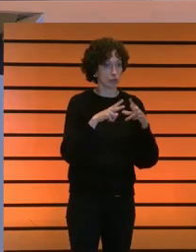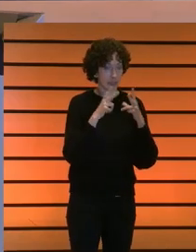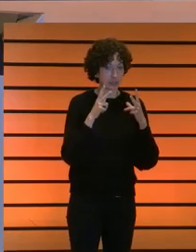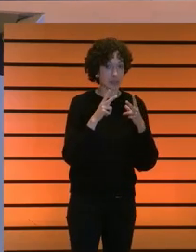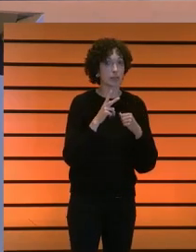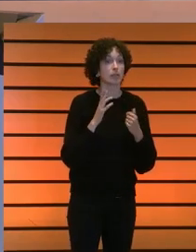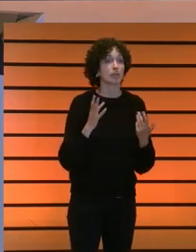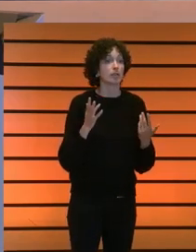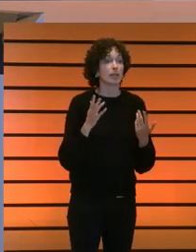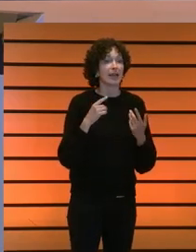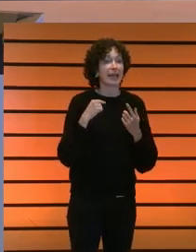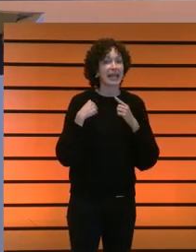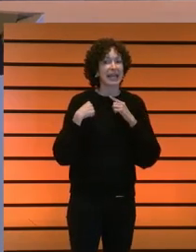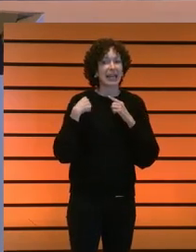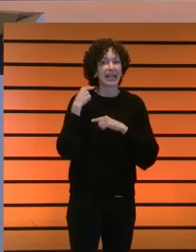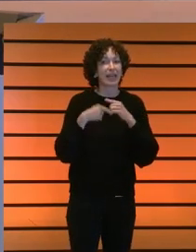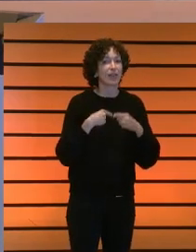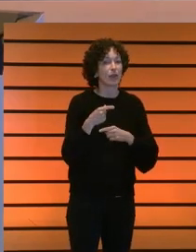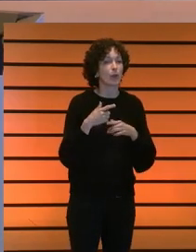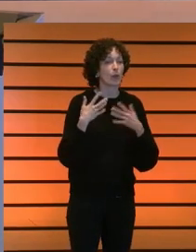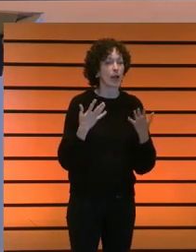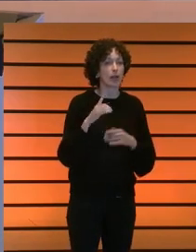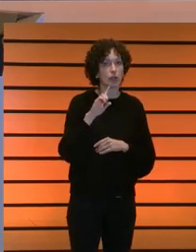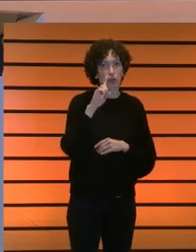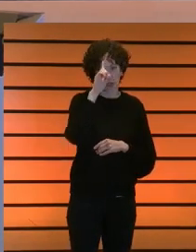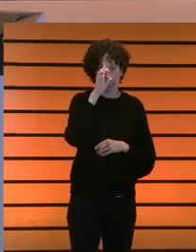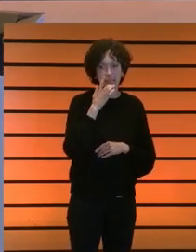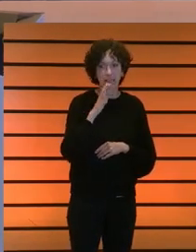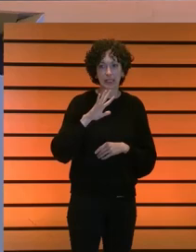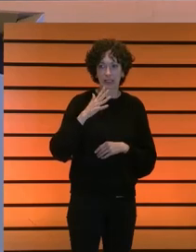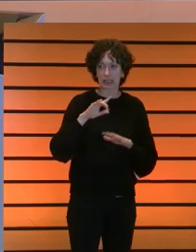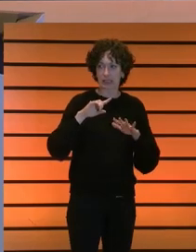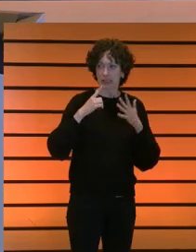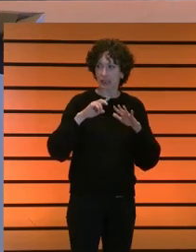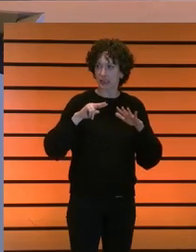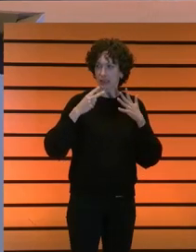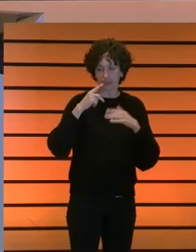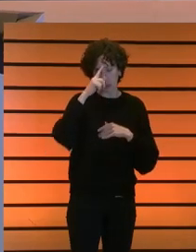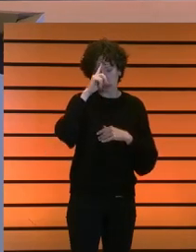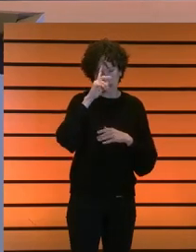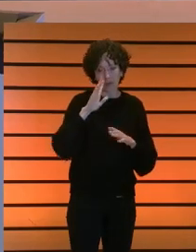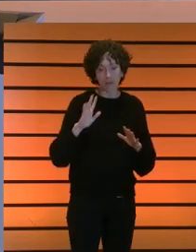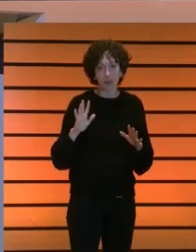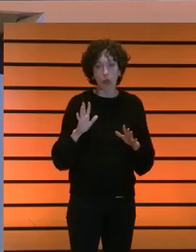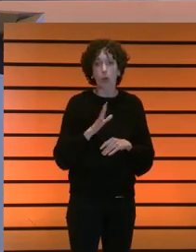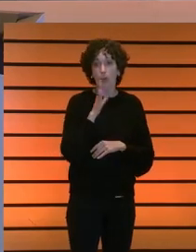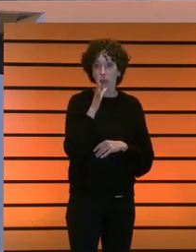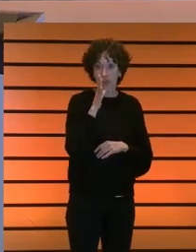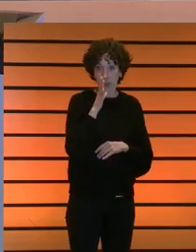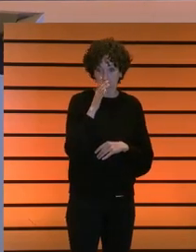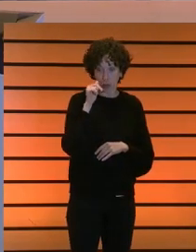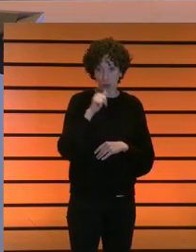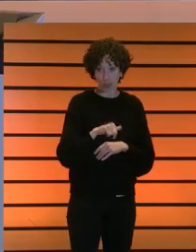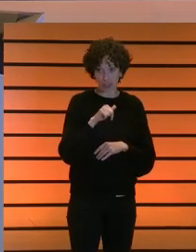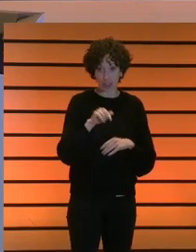no sé de qué generación no se sabe si es la quinta la sexta la séptima pero uno de los de las razones por las que hacemos